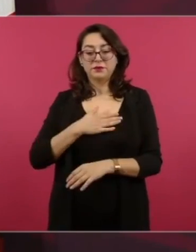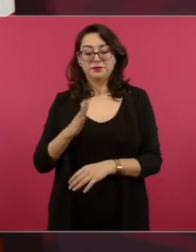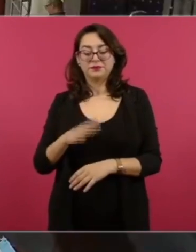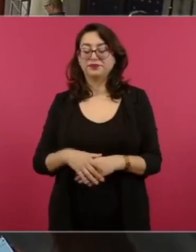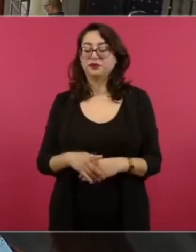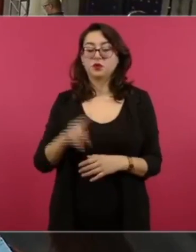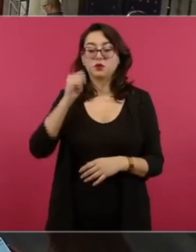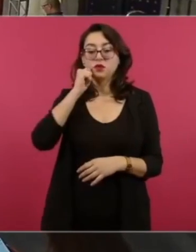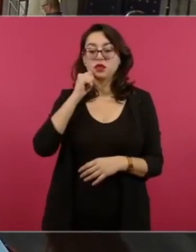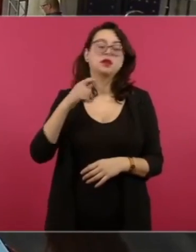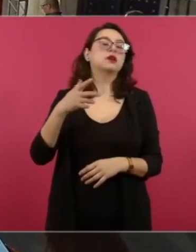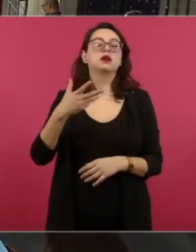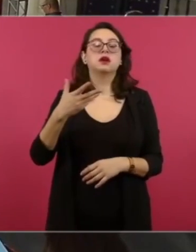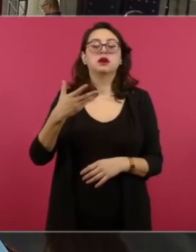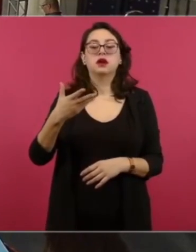agencia,